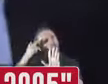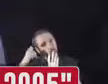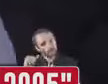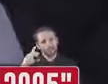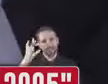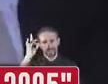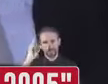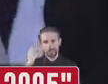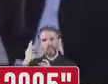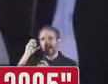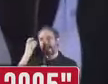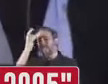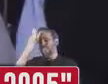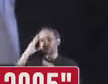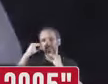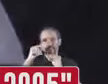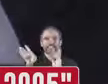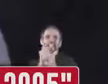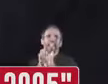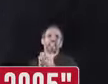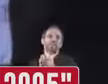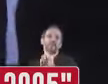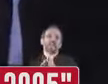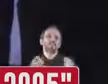diciembre a las 12 de la noche como la cenicienta